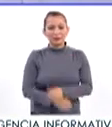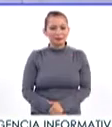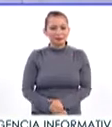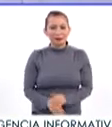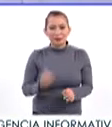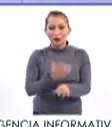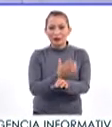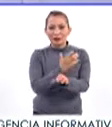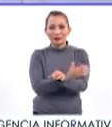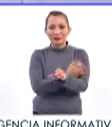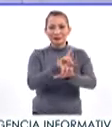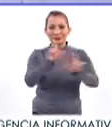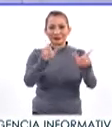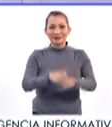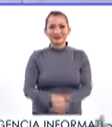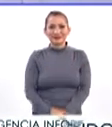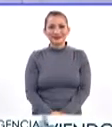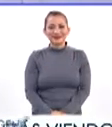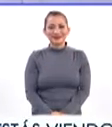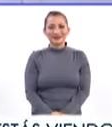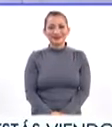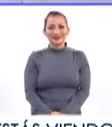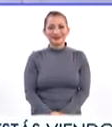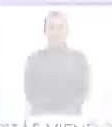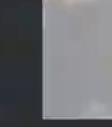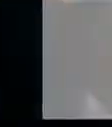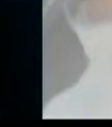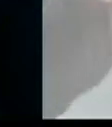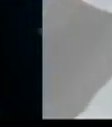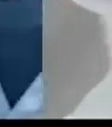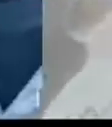Educativa. Así que acompáñenos, estamos listos.